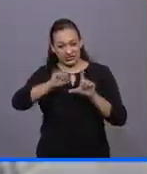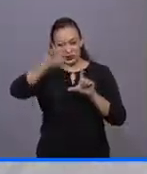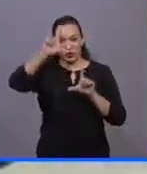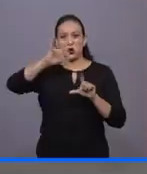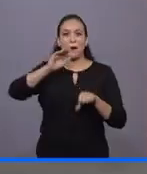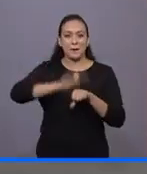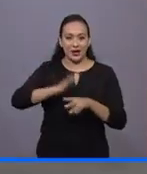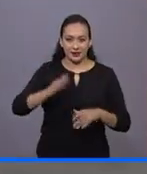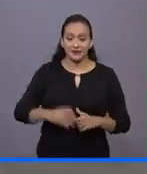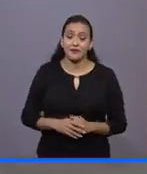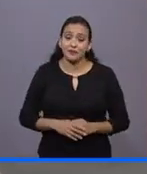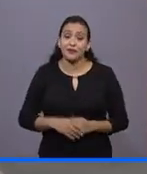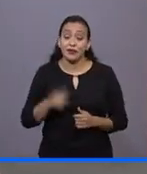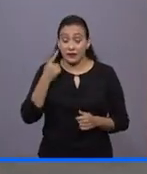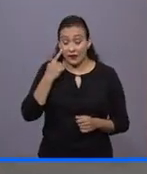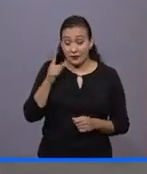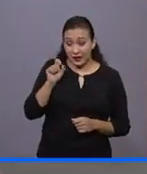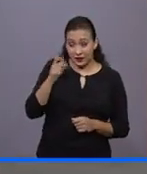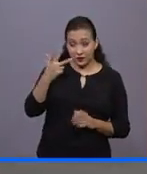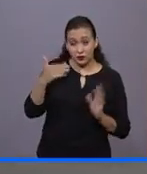ese último año, al menos